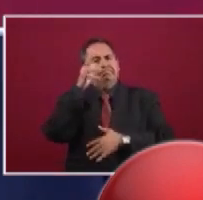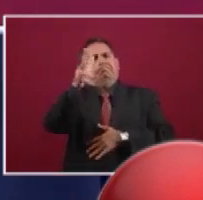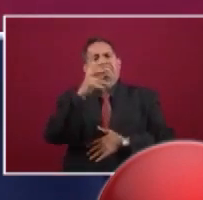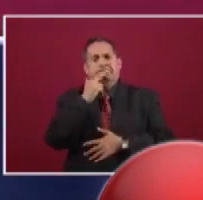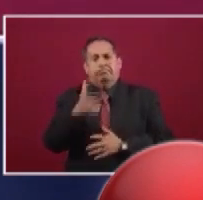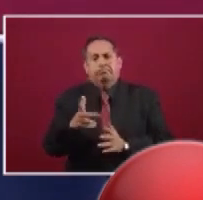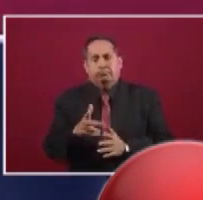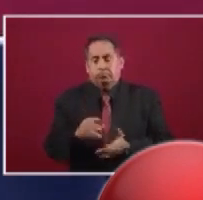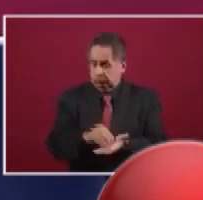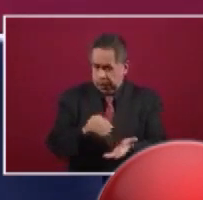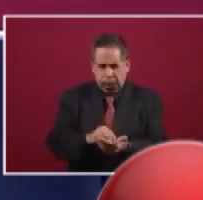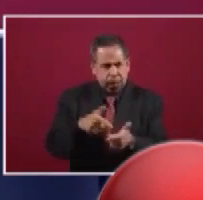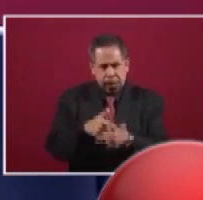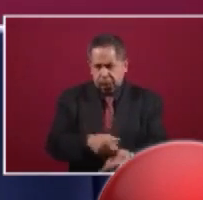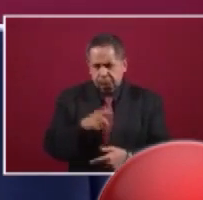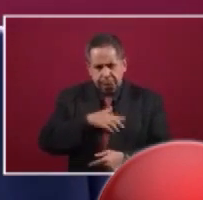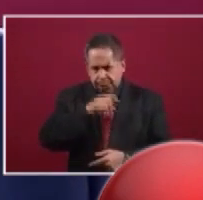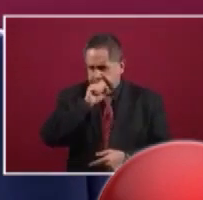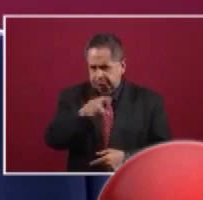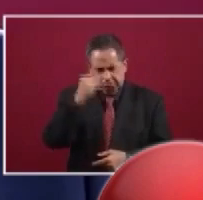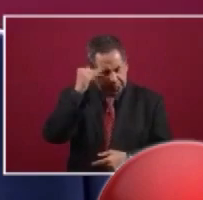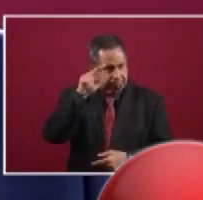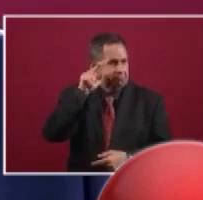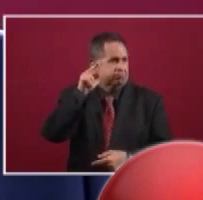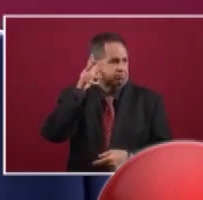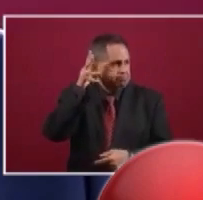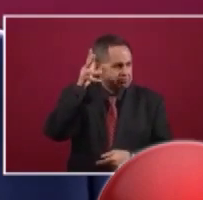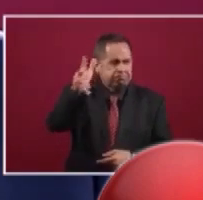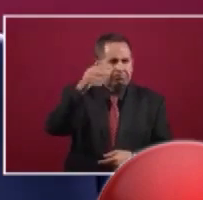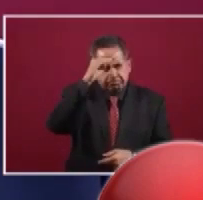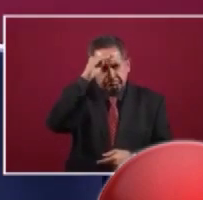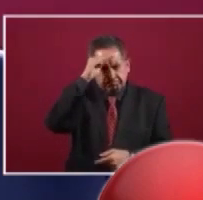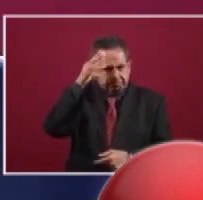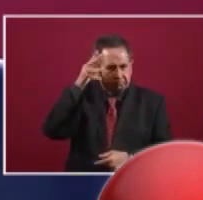Y sigo sosteniendo lo mismo,